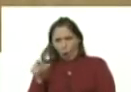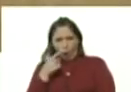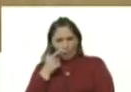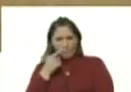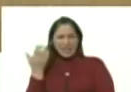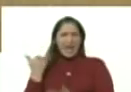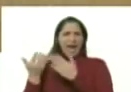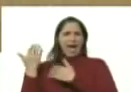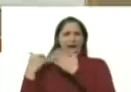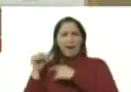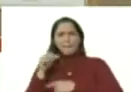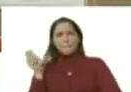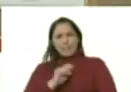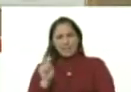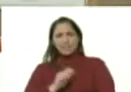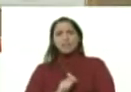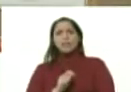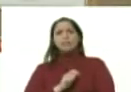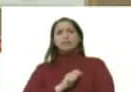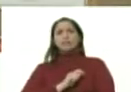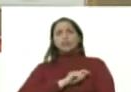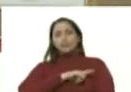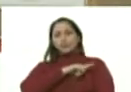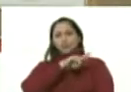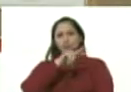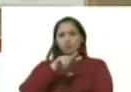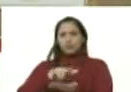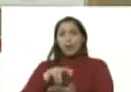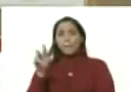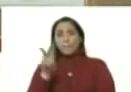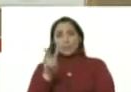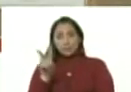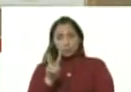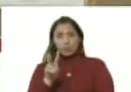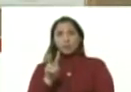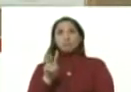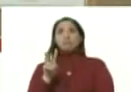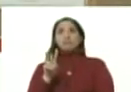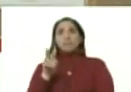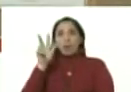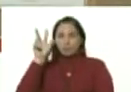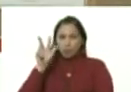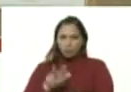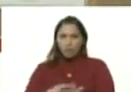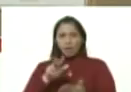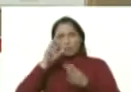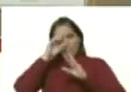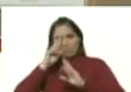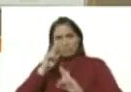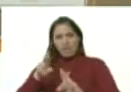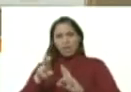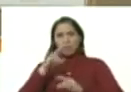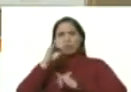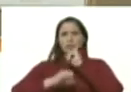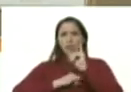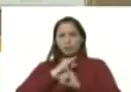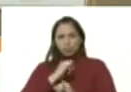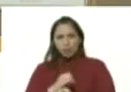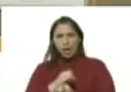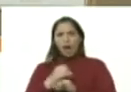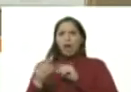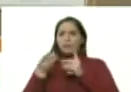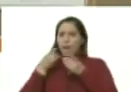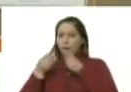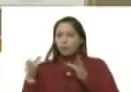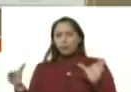unos meses, aportando al diálogo, aportando al respeto al derecho internacional. Nos reunimos con